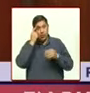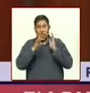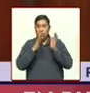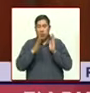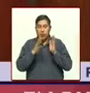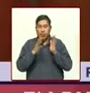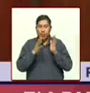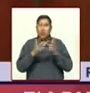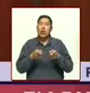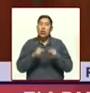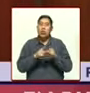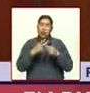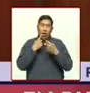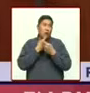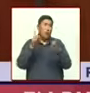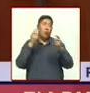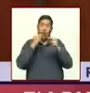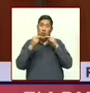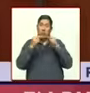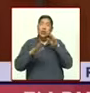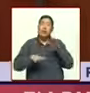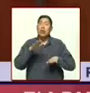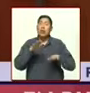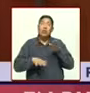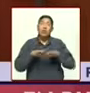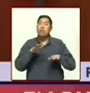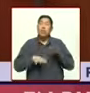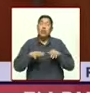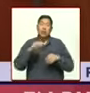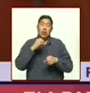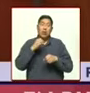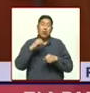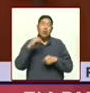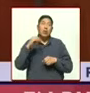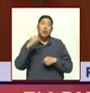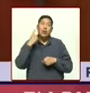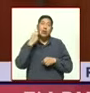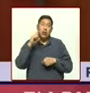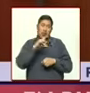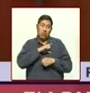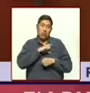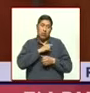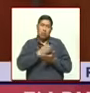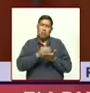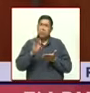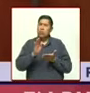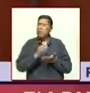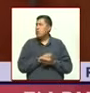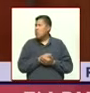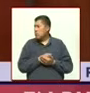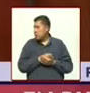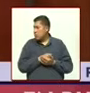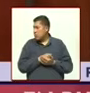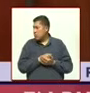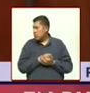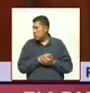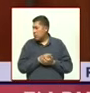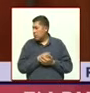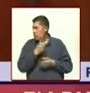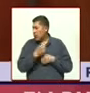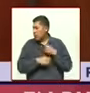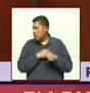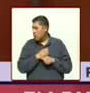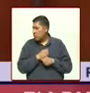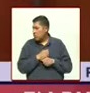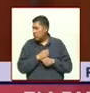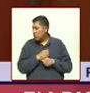hablando cuando salieron las noticias, que posiblemente el funcionario policial se haya retirado ya hace casi un año